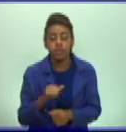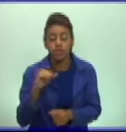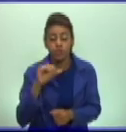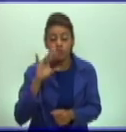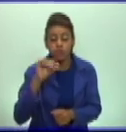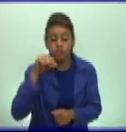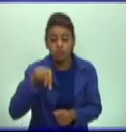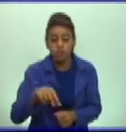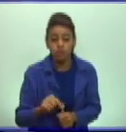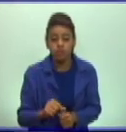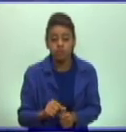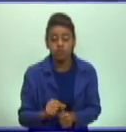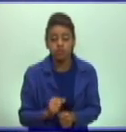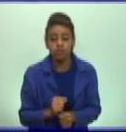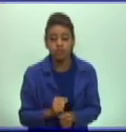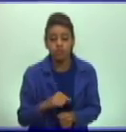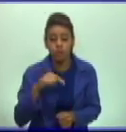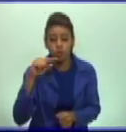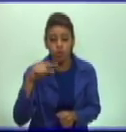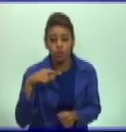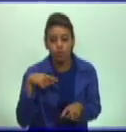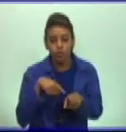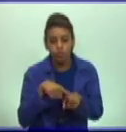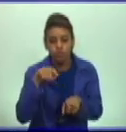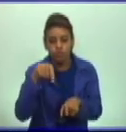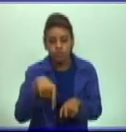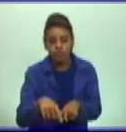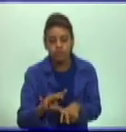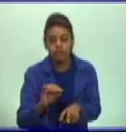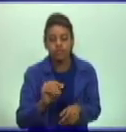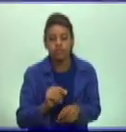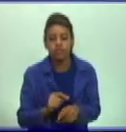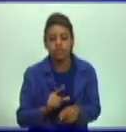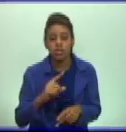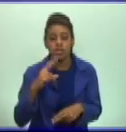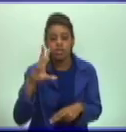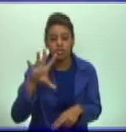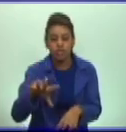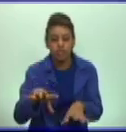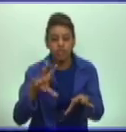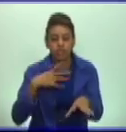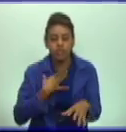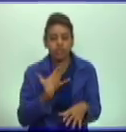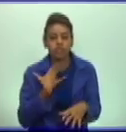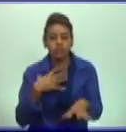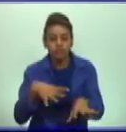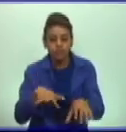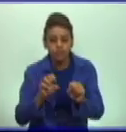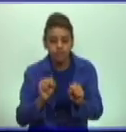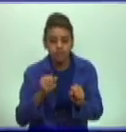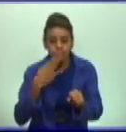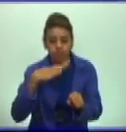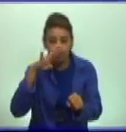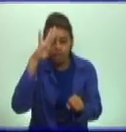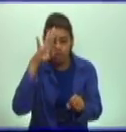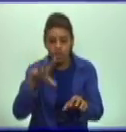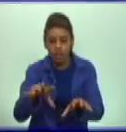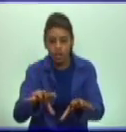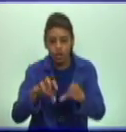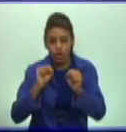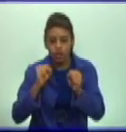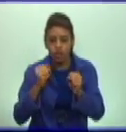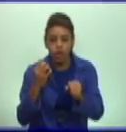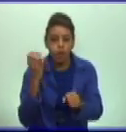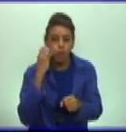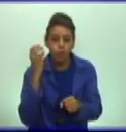él decimos hoy, que quien intente apoderarse de Cuba recogerá el polvo